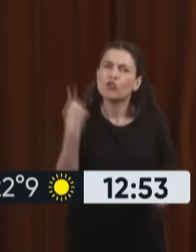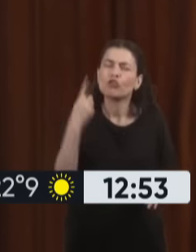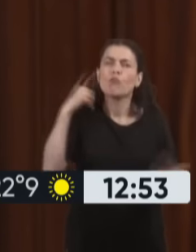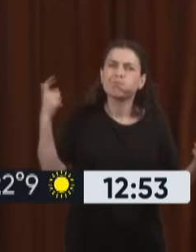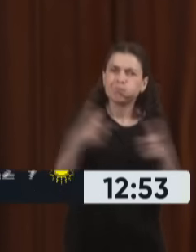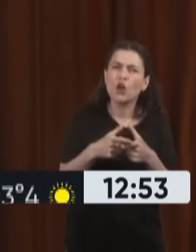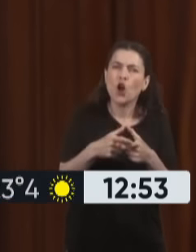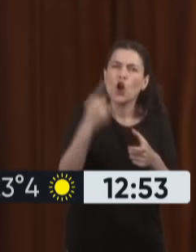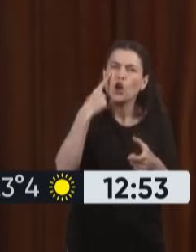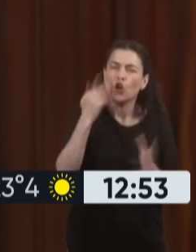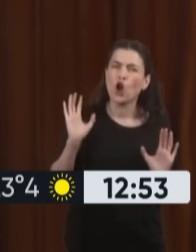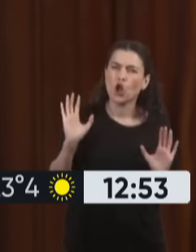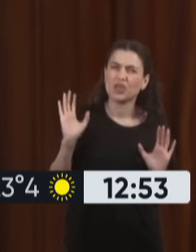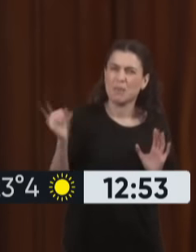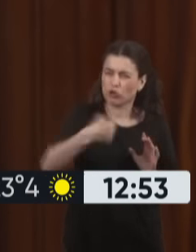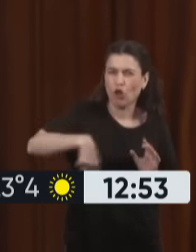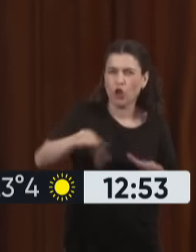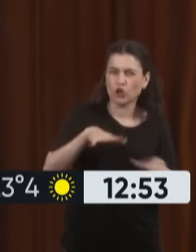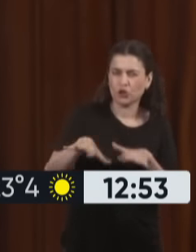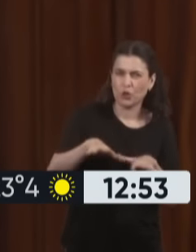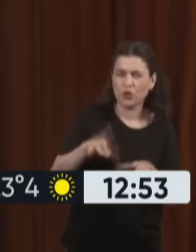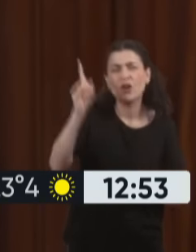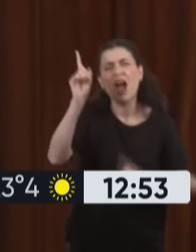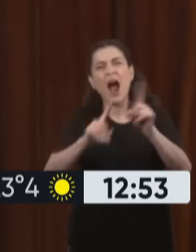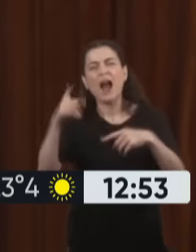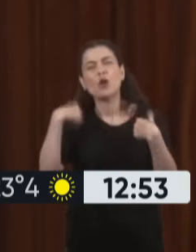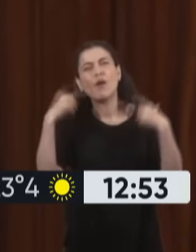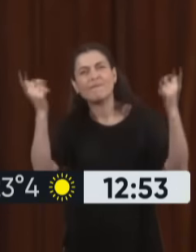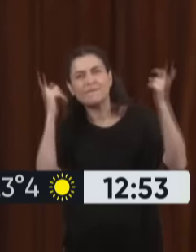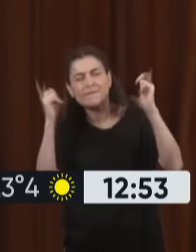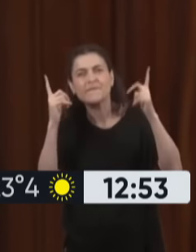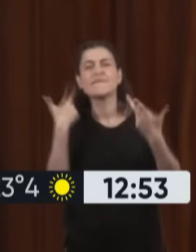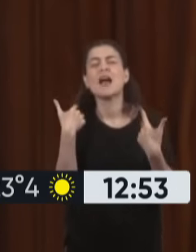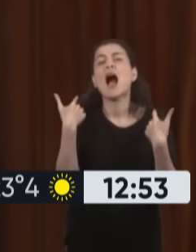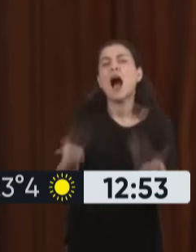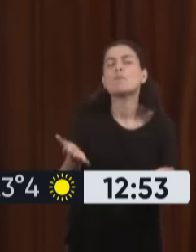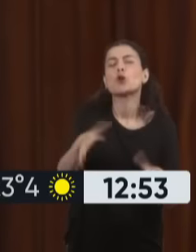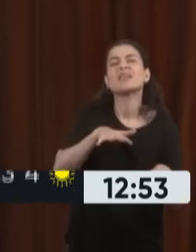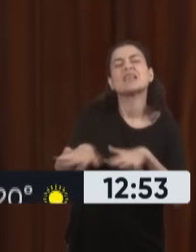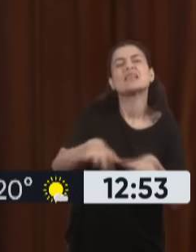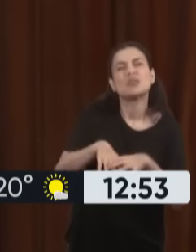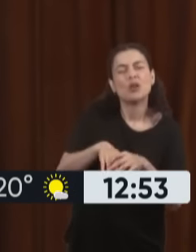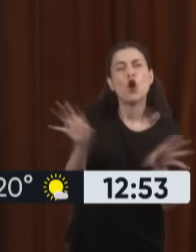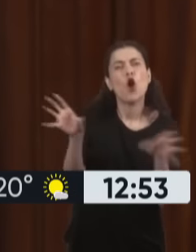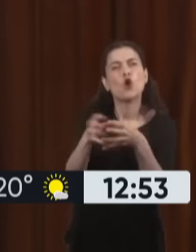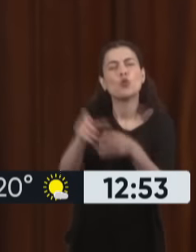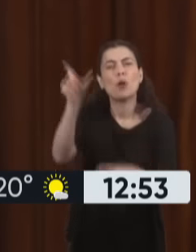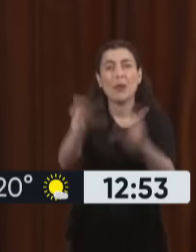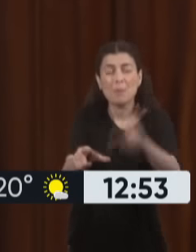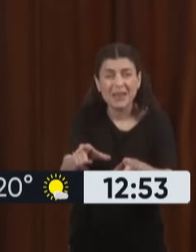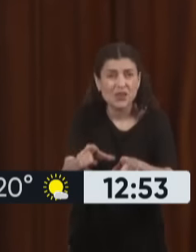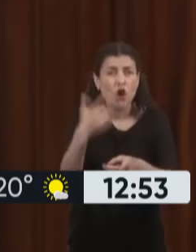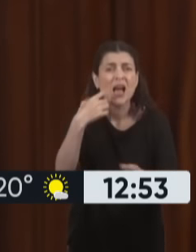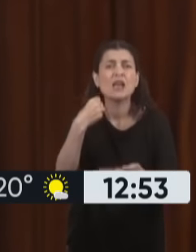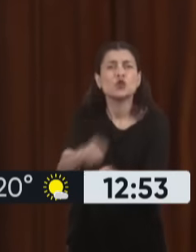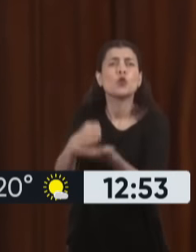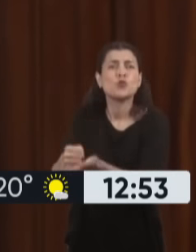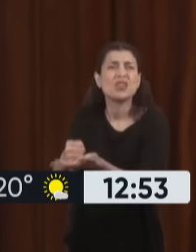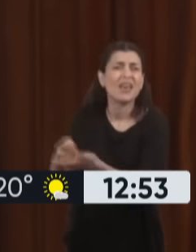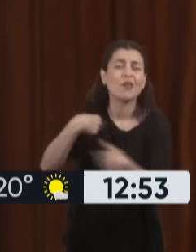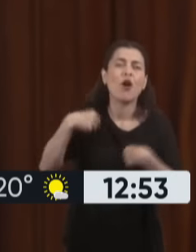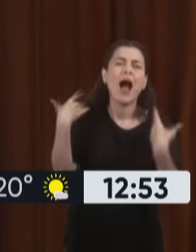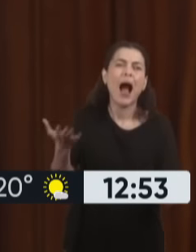bien. Muchos han disfrutado por demasiado tiempo del beneplácito que el conjunto de los argentinos les dio en subsidios,